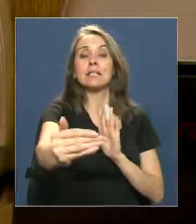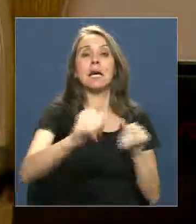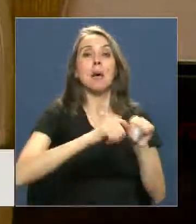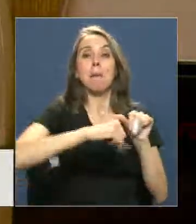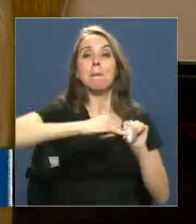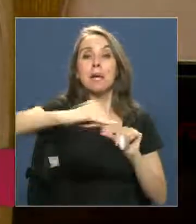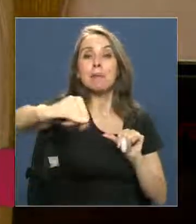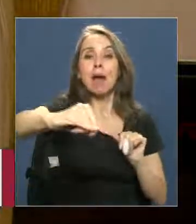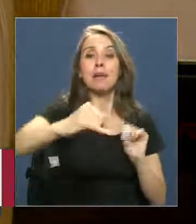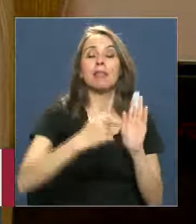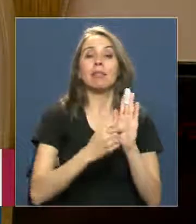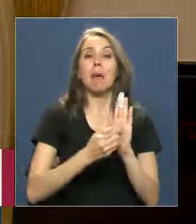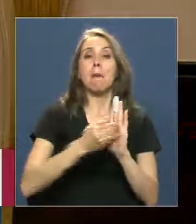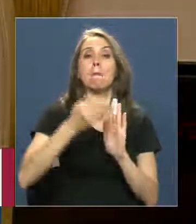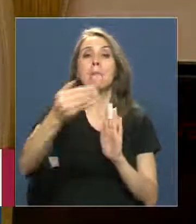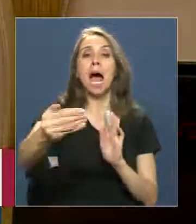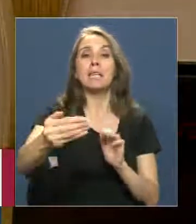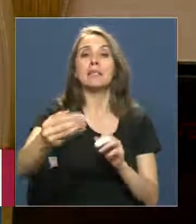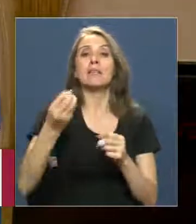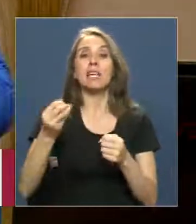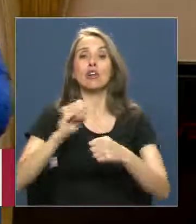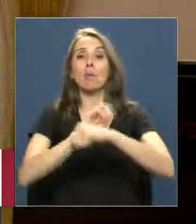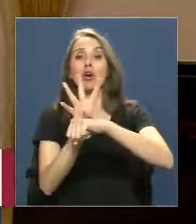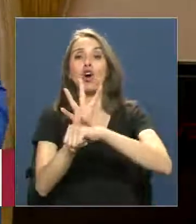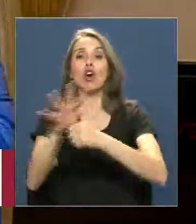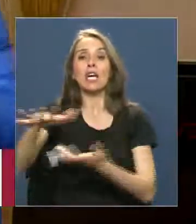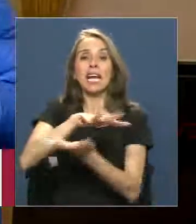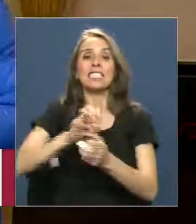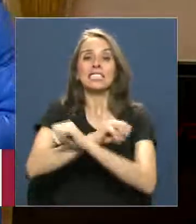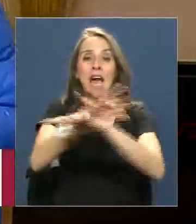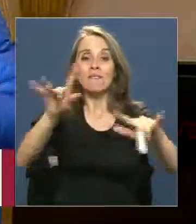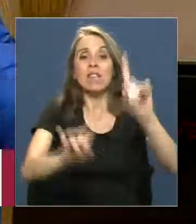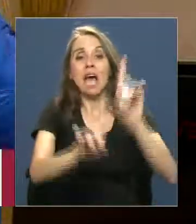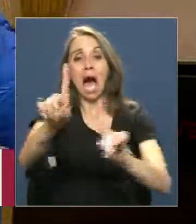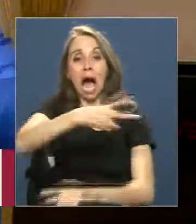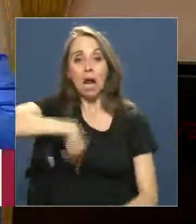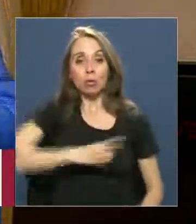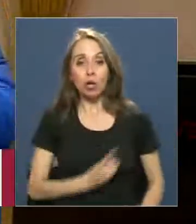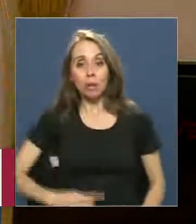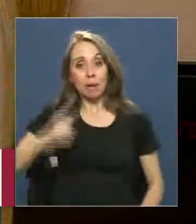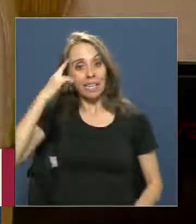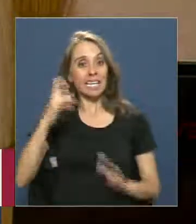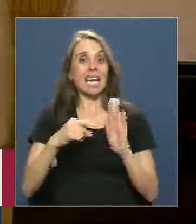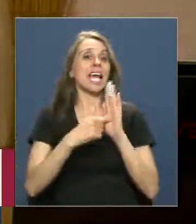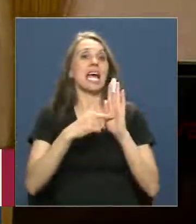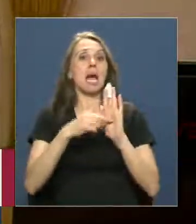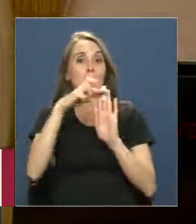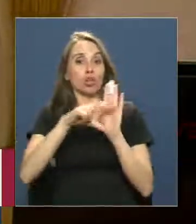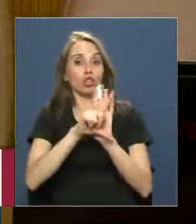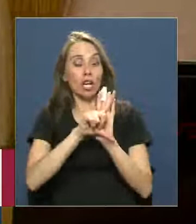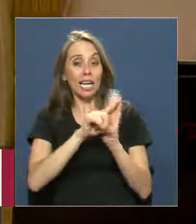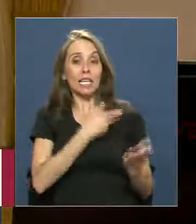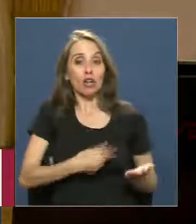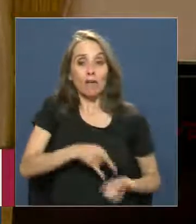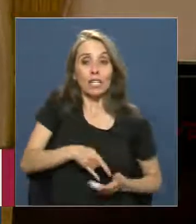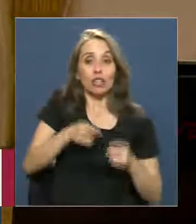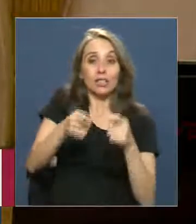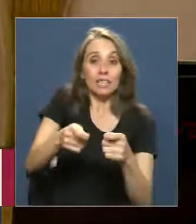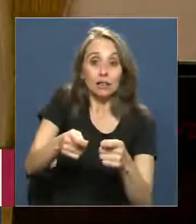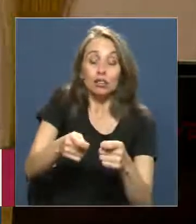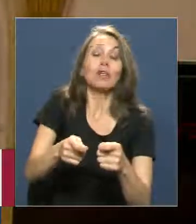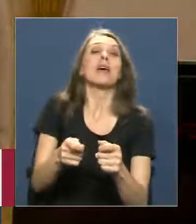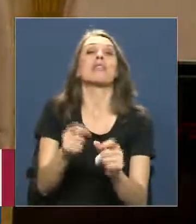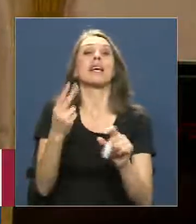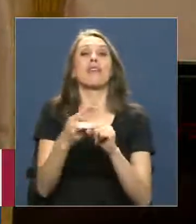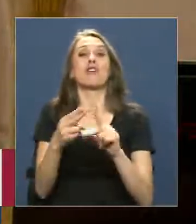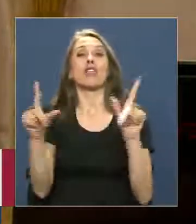iría mucho más allá de los efectos de esta crisis. Habemos algunos que creemos que la ley de teletrabajo, tal como está planteada por el gobierno, precariza las